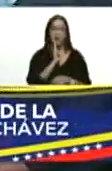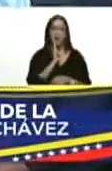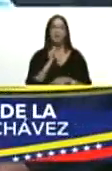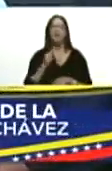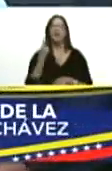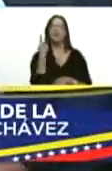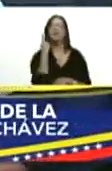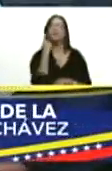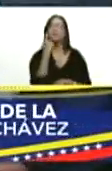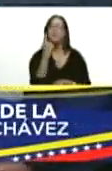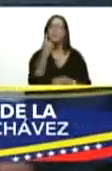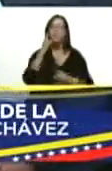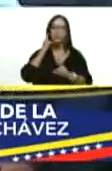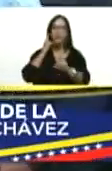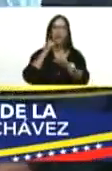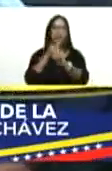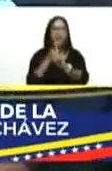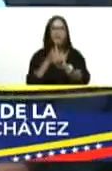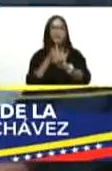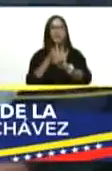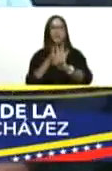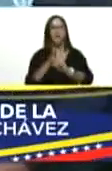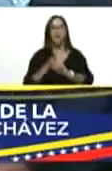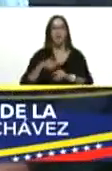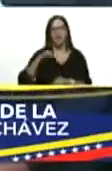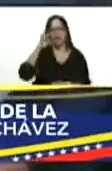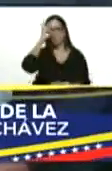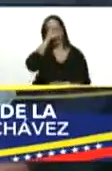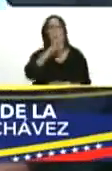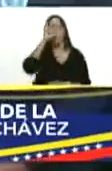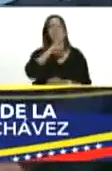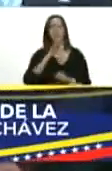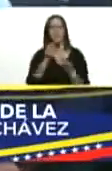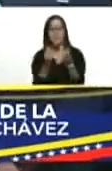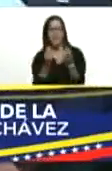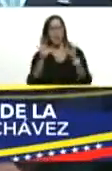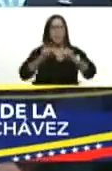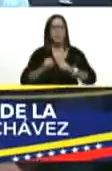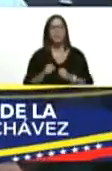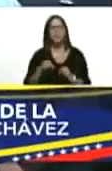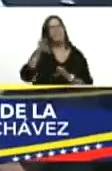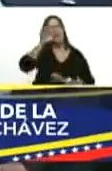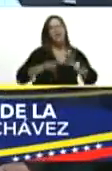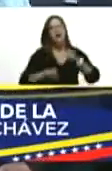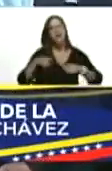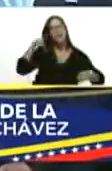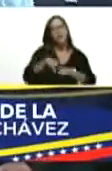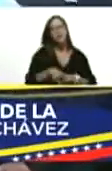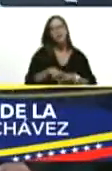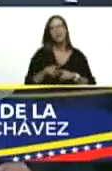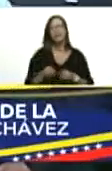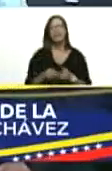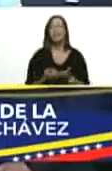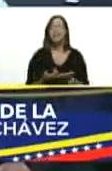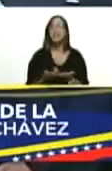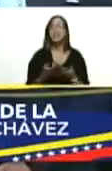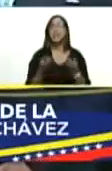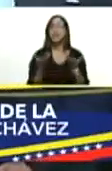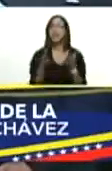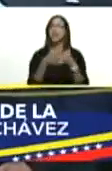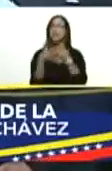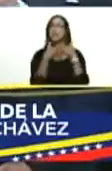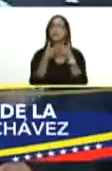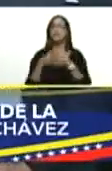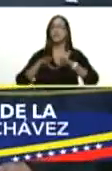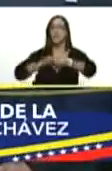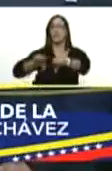una alternativa a la podredumbre del capitalismo salvaje neoliberal y del imperialismo hegemonicista